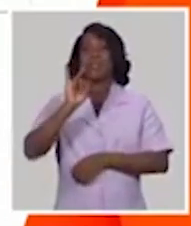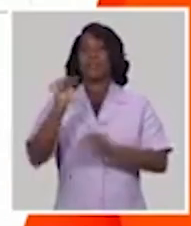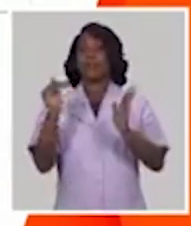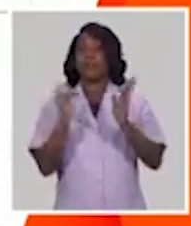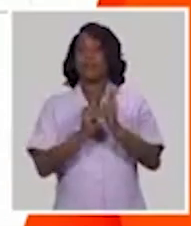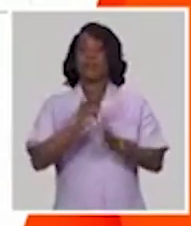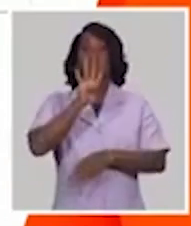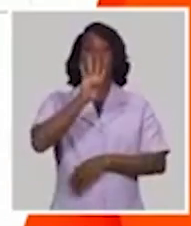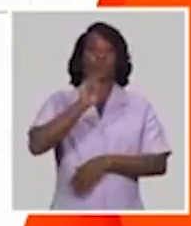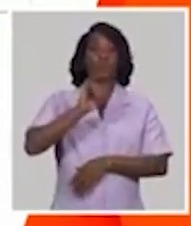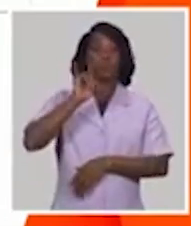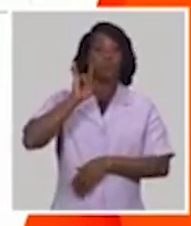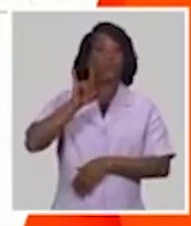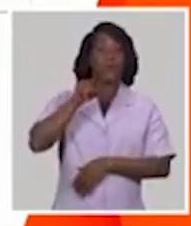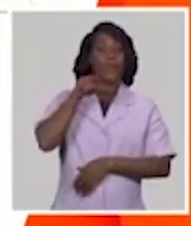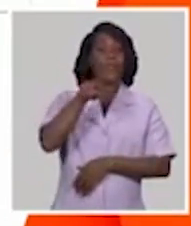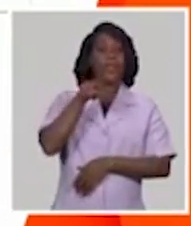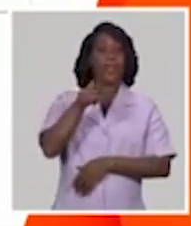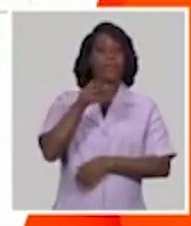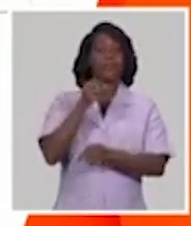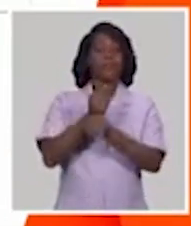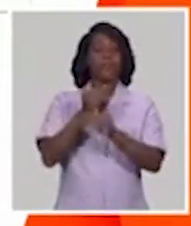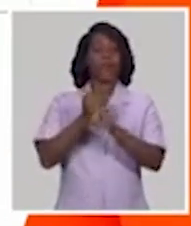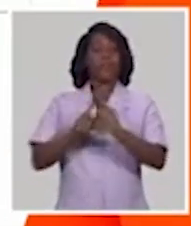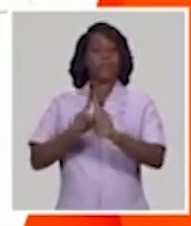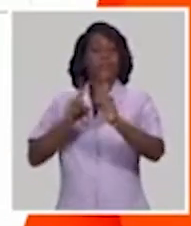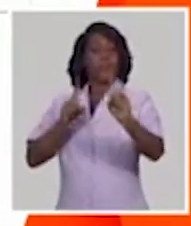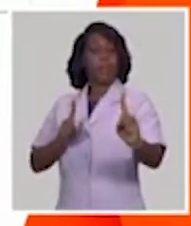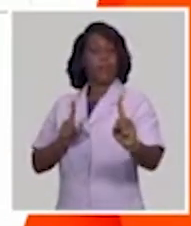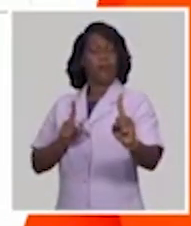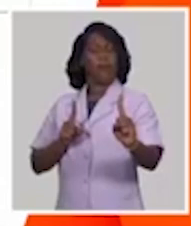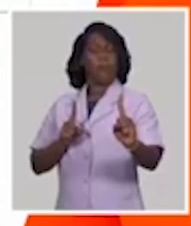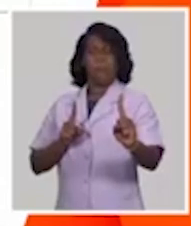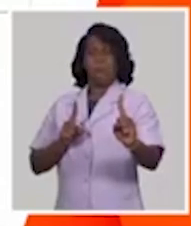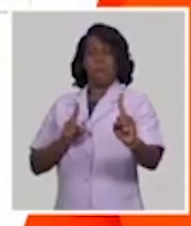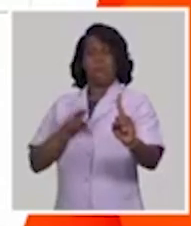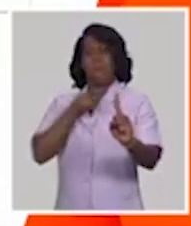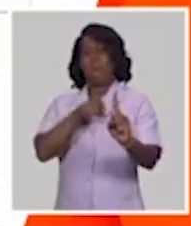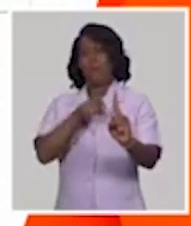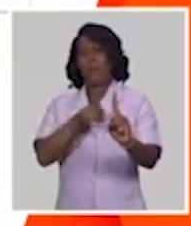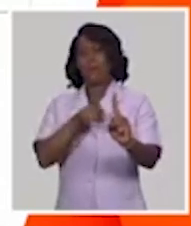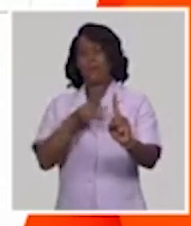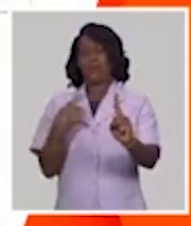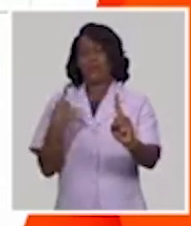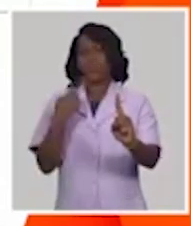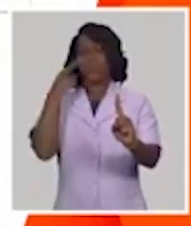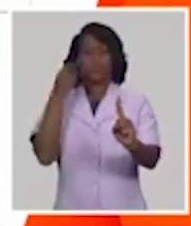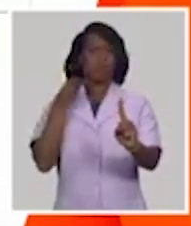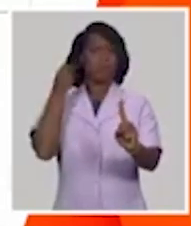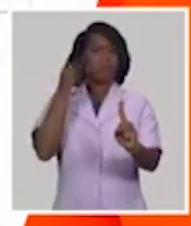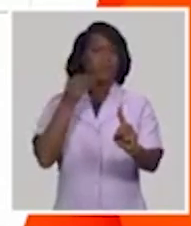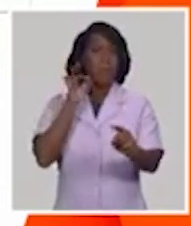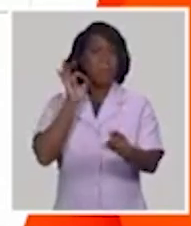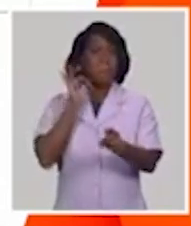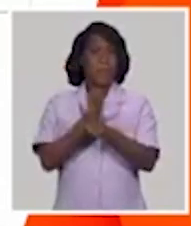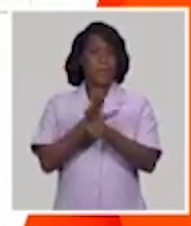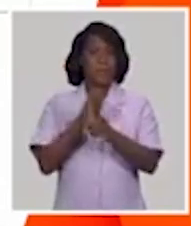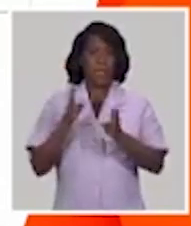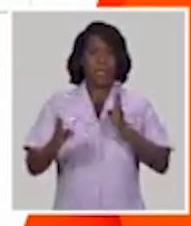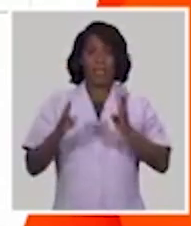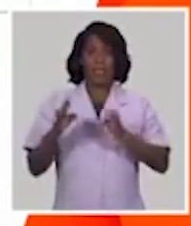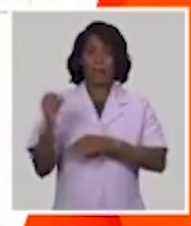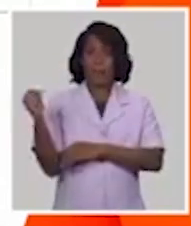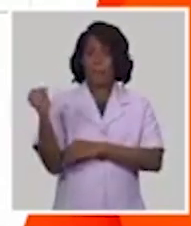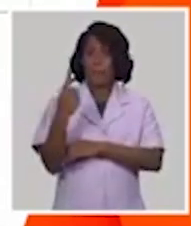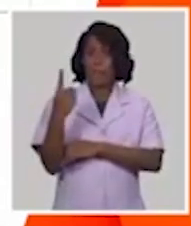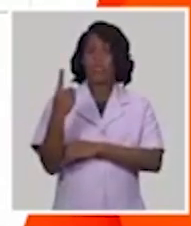97.409, que representa el 17%. Quiero decir que cuando iniciamos la fase 1, que